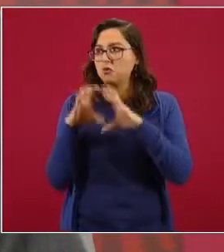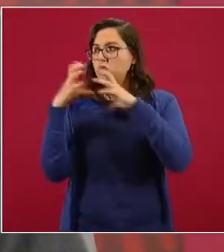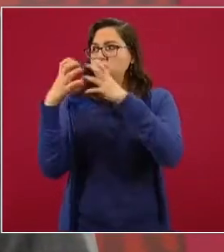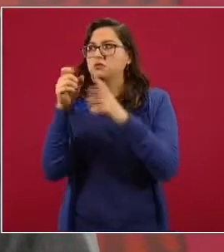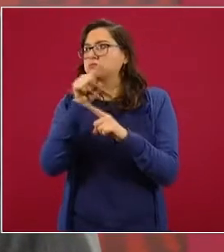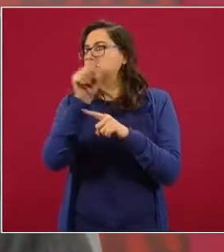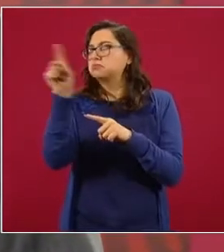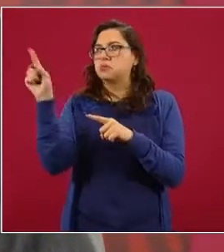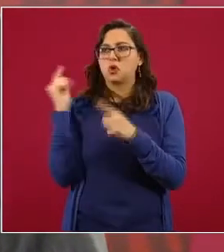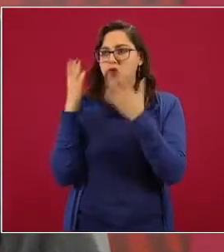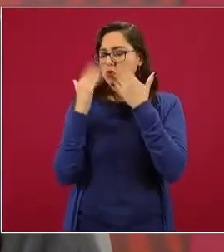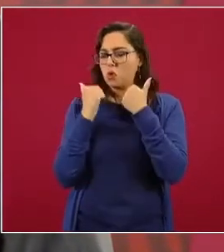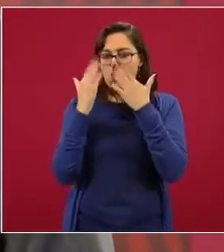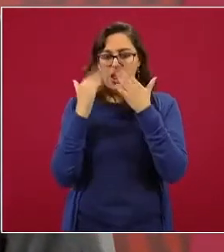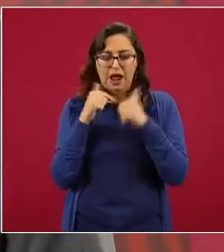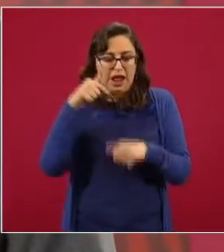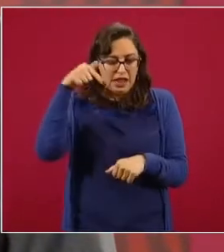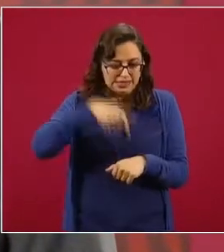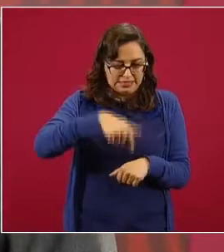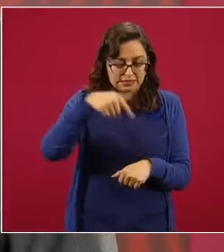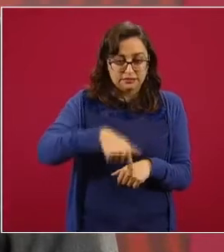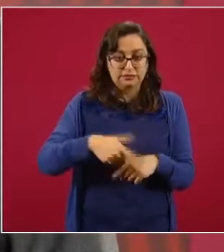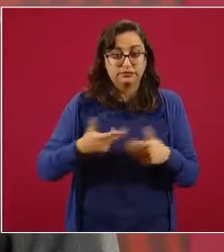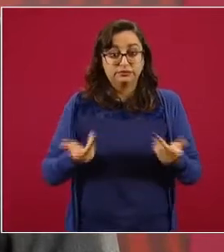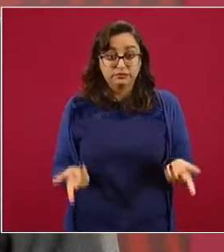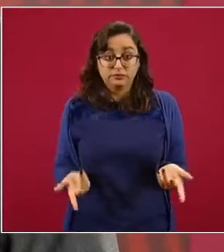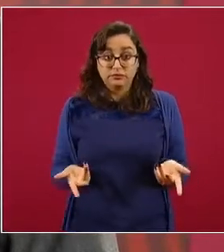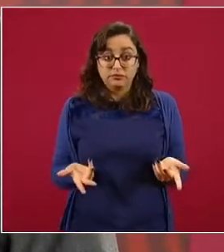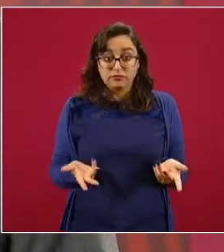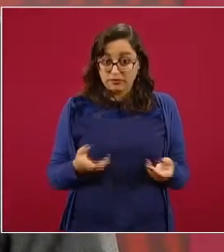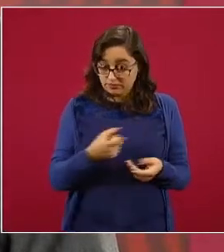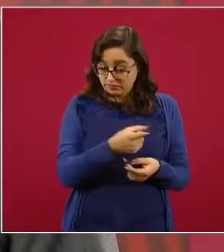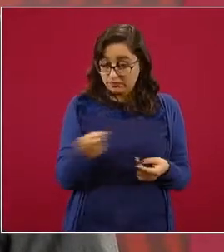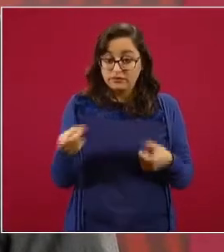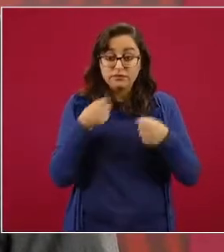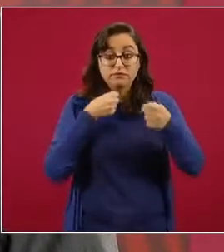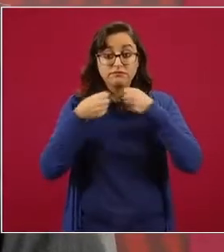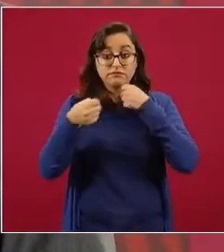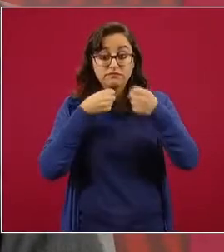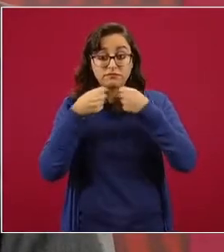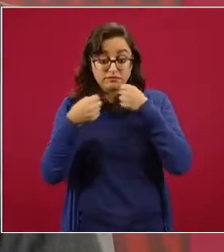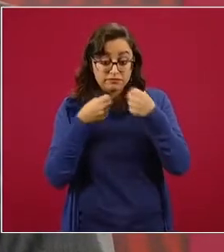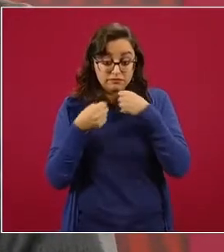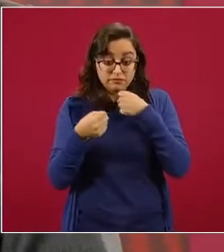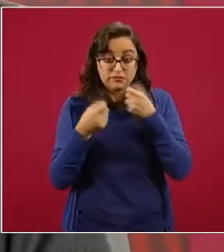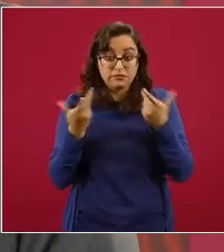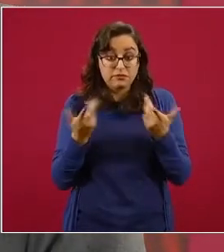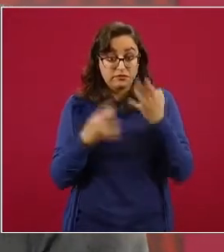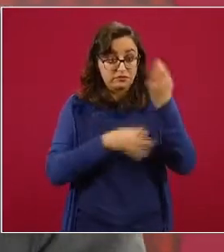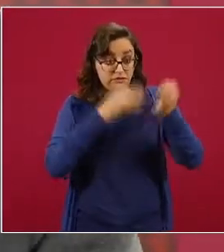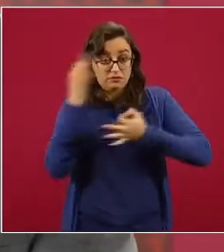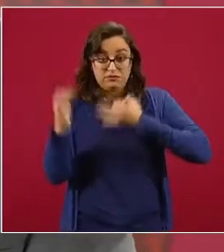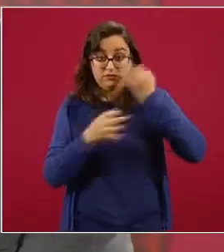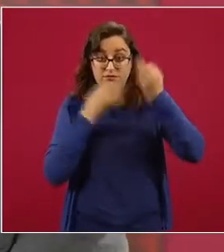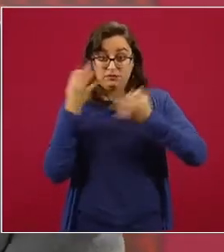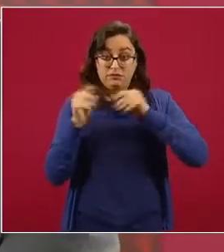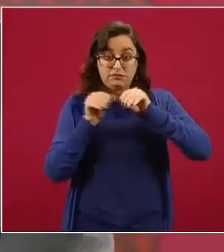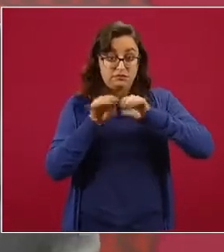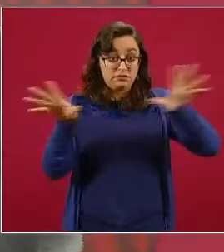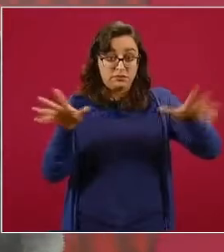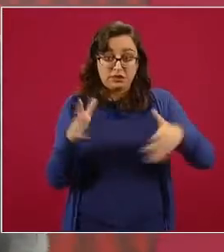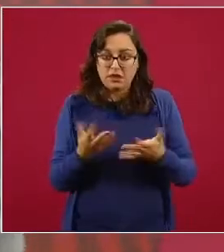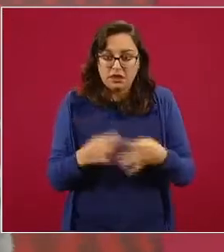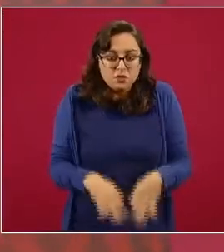porque en el ambiente del periodismo se dice la nota es nota, nota es